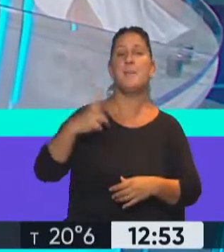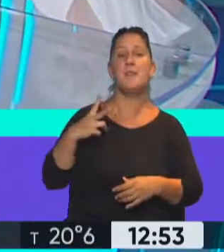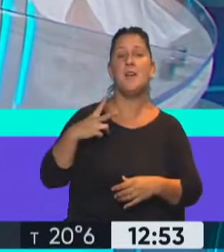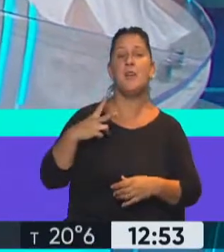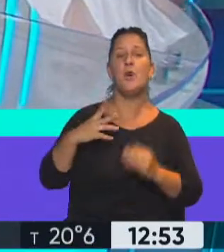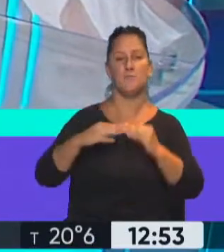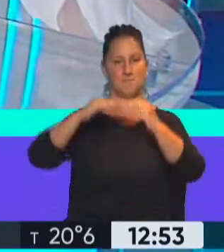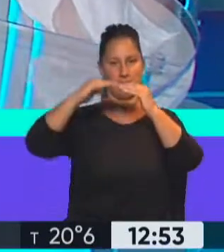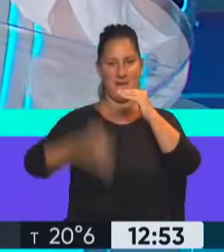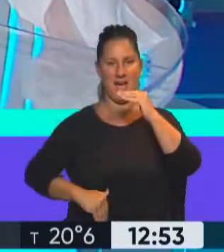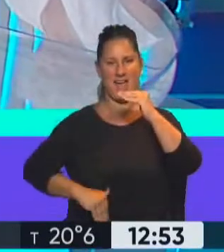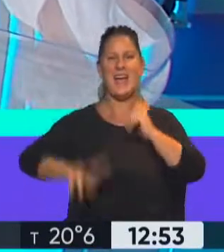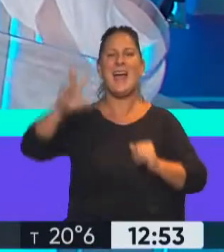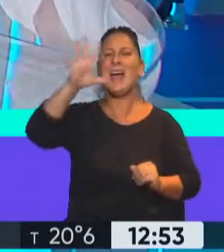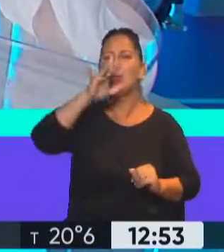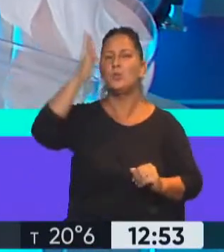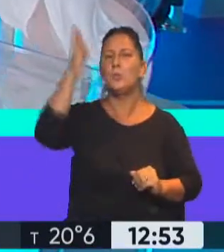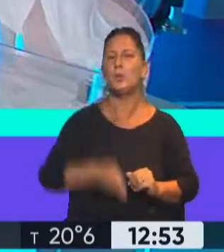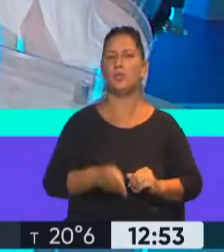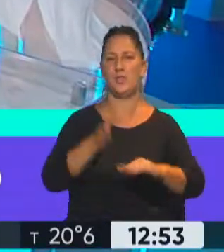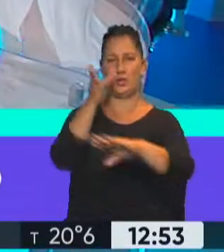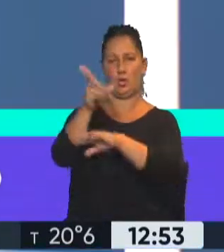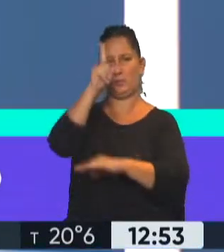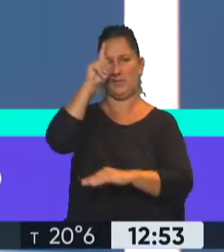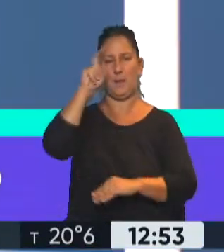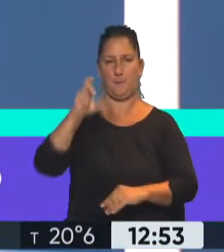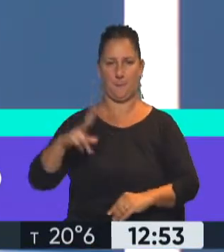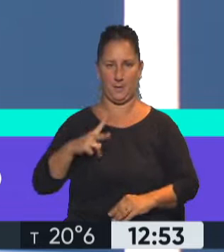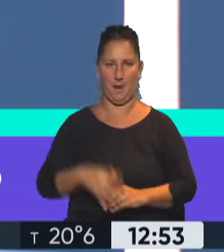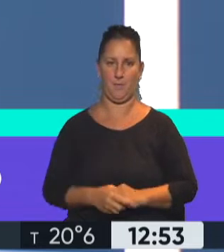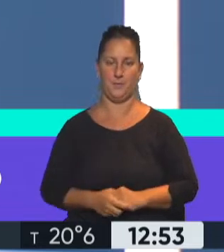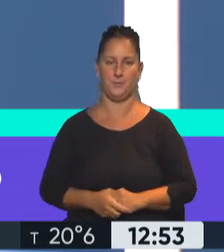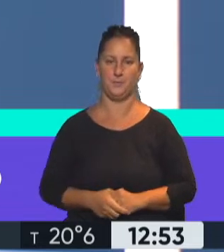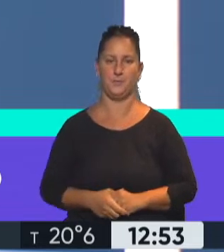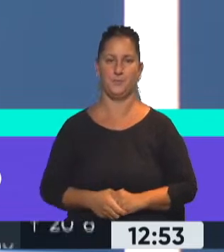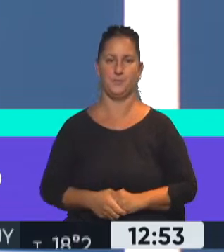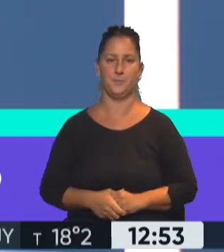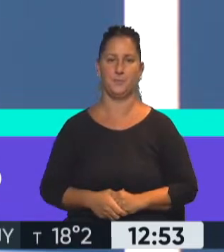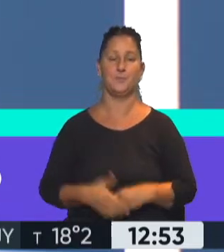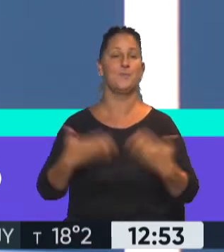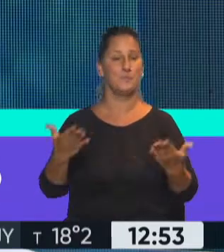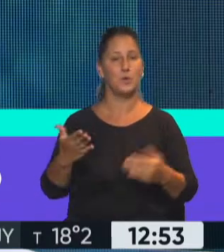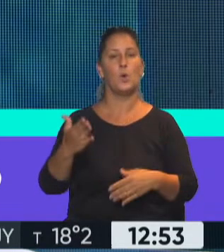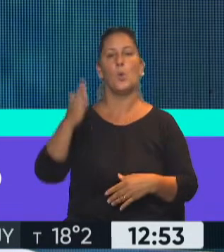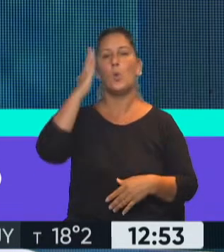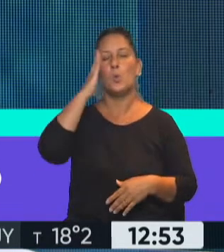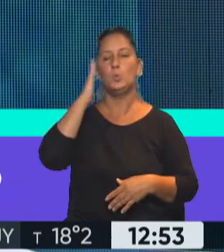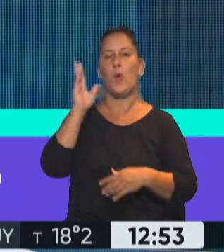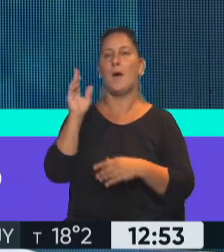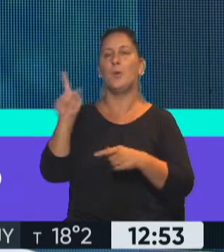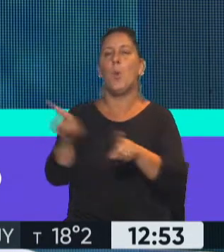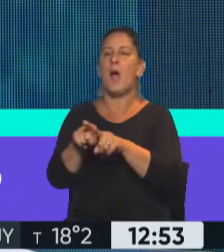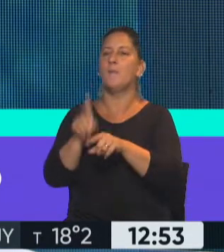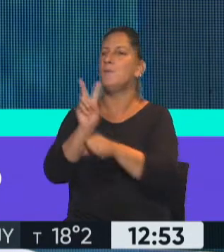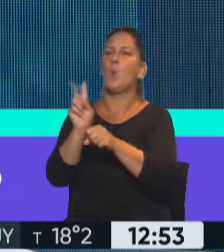baja el porcentaje al 14 por ciento bueno claramente la duración y la cultura del no cuidado de la salud es